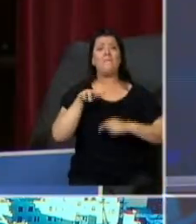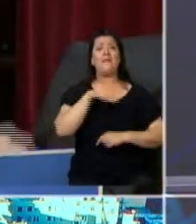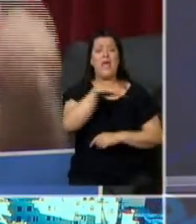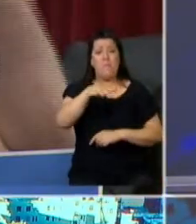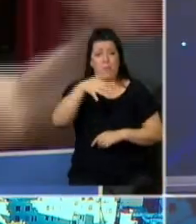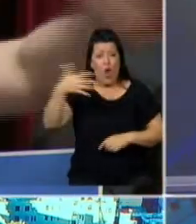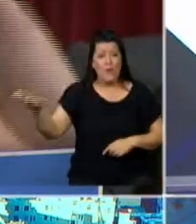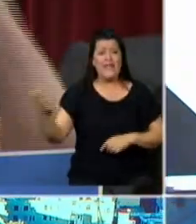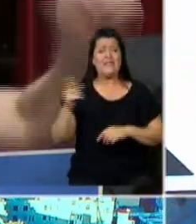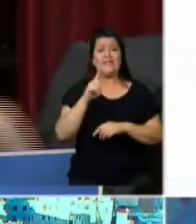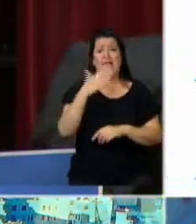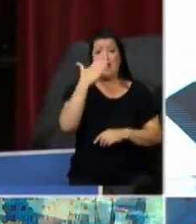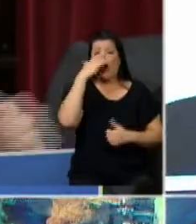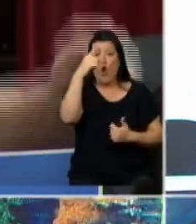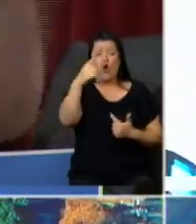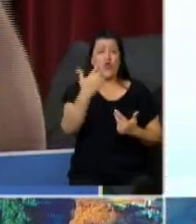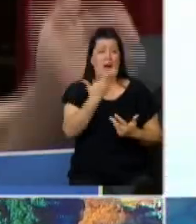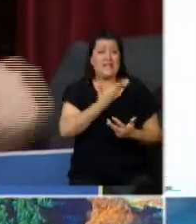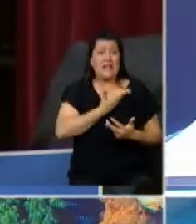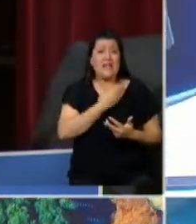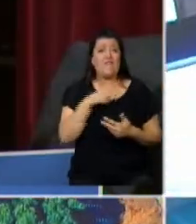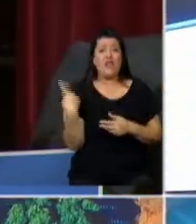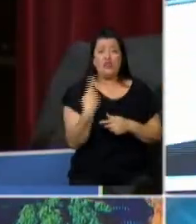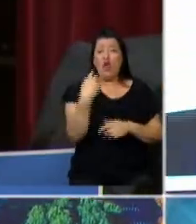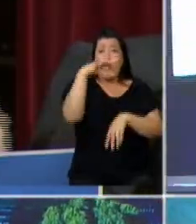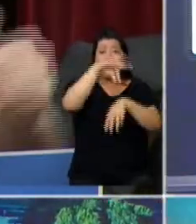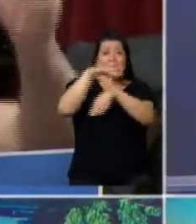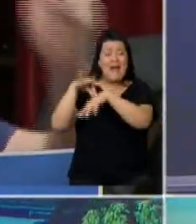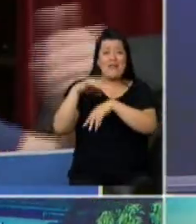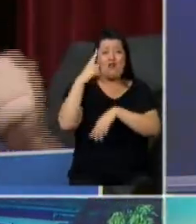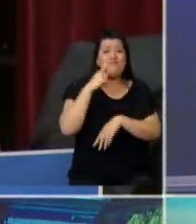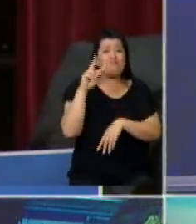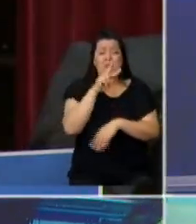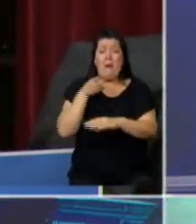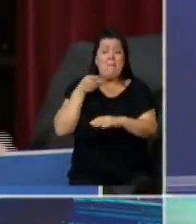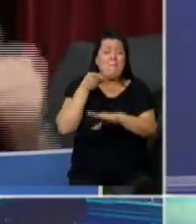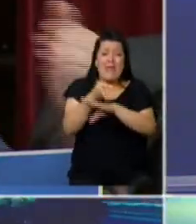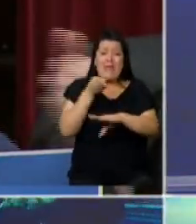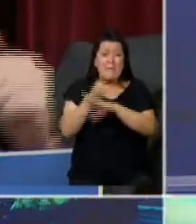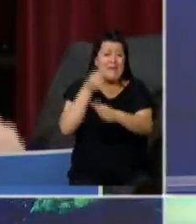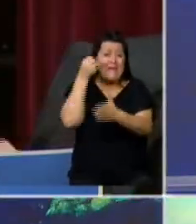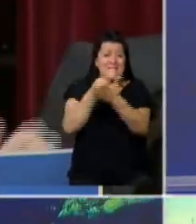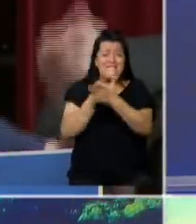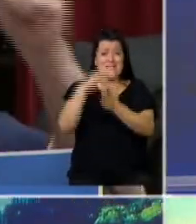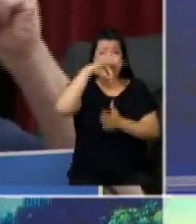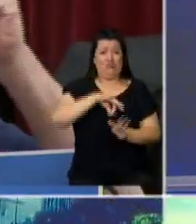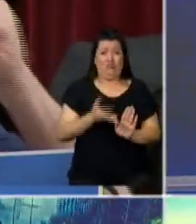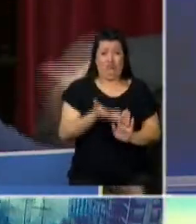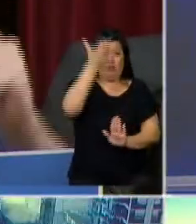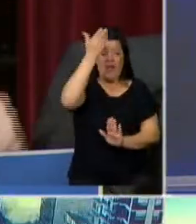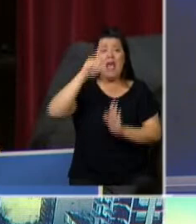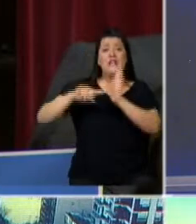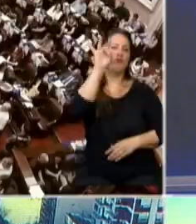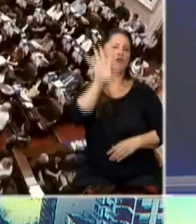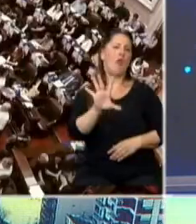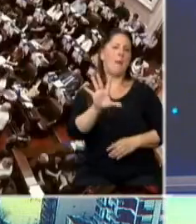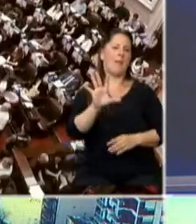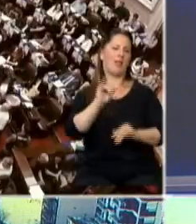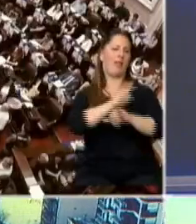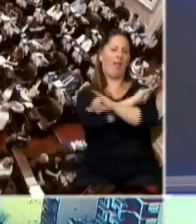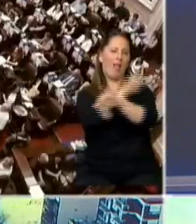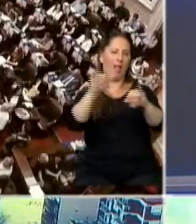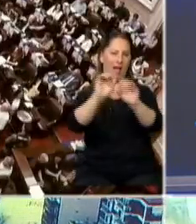podían paralizar el Congreso. Sí, y ahí justamente, inclusive me decían desde el bloque del Frente de Todos,